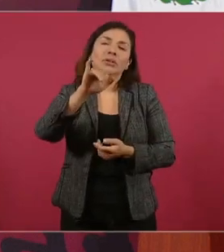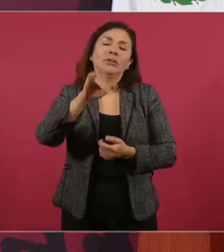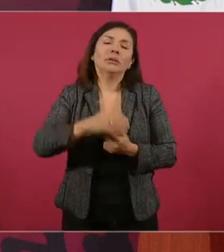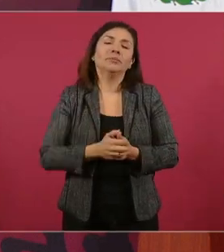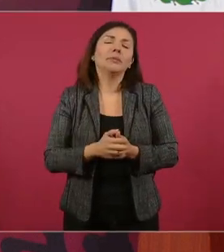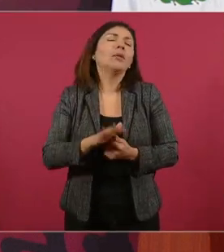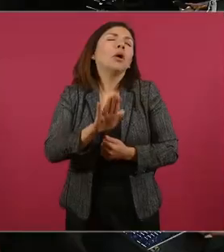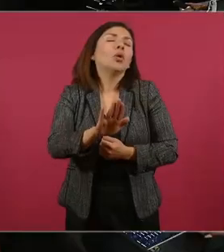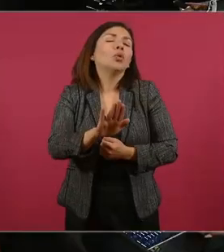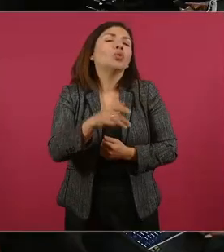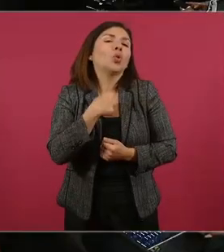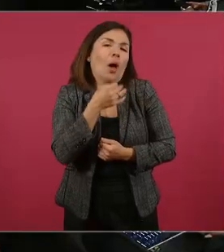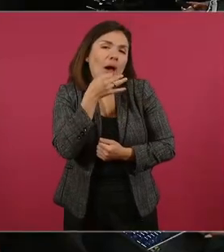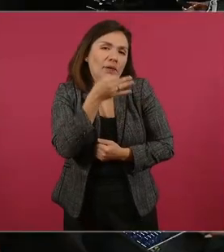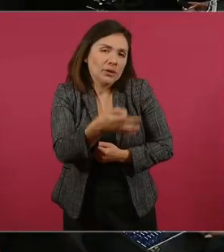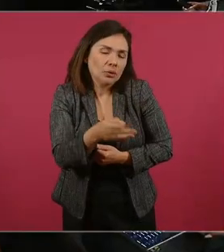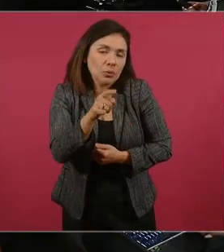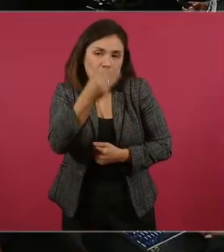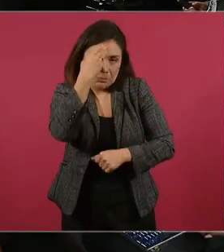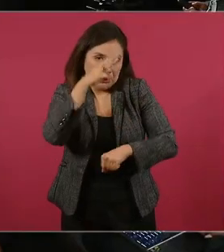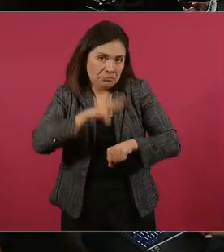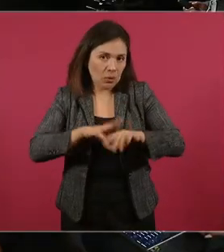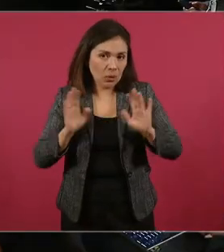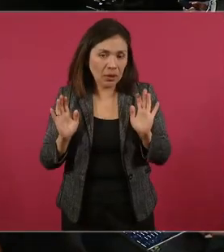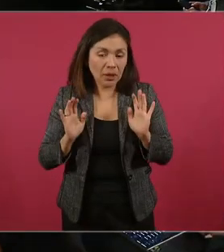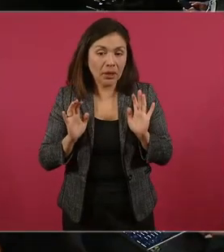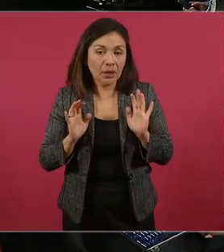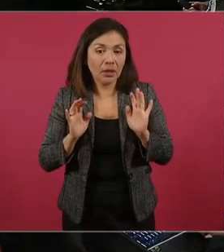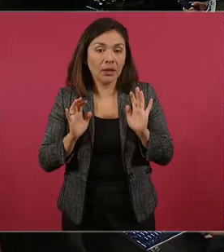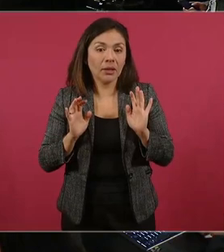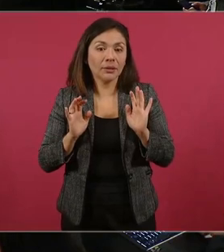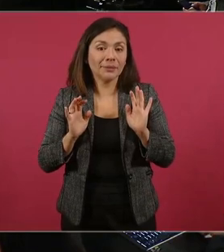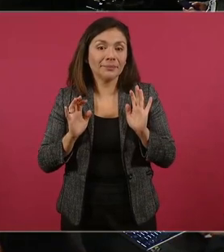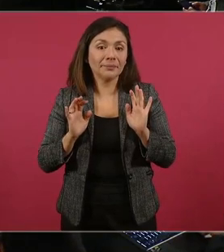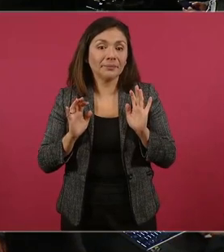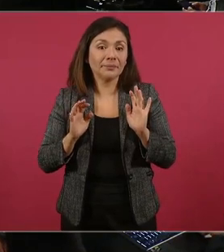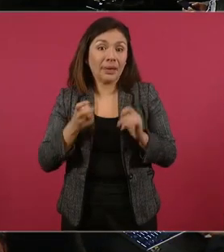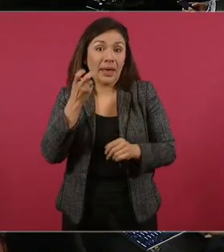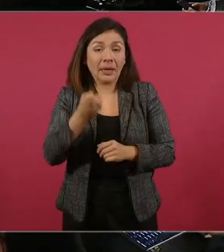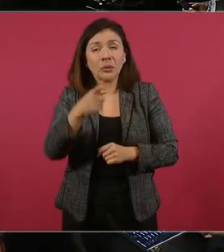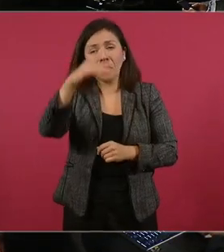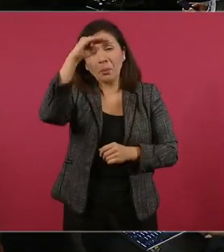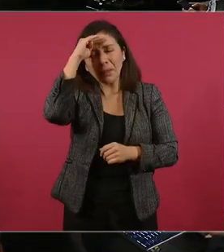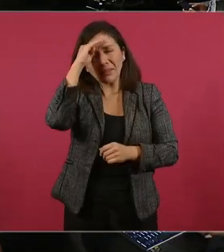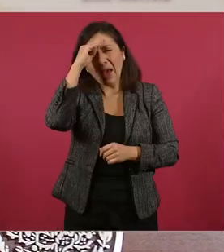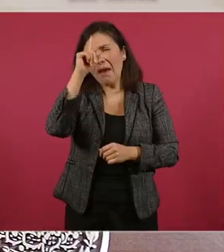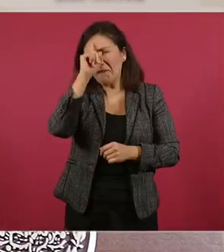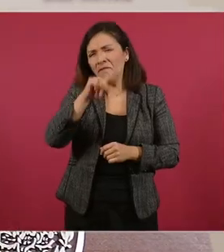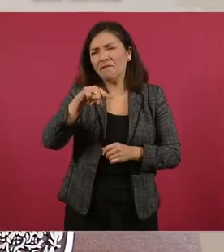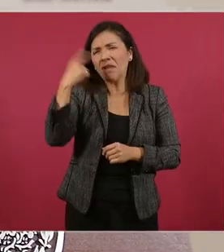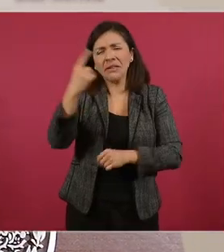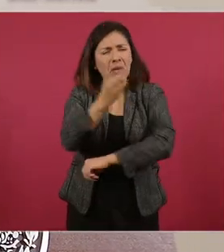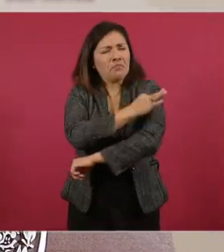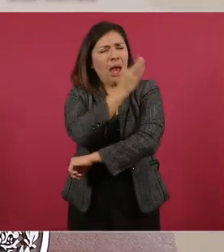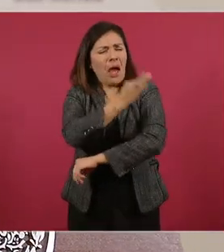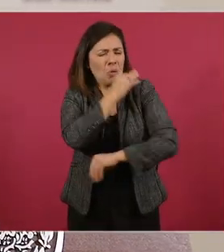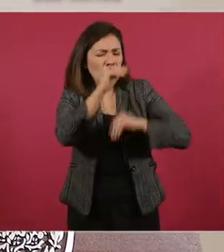Digo, nada más para. Entonces, no son tamalitos de chipilín hacer una vacuna.